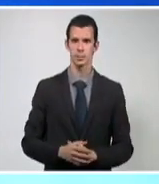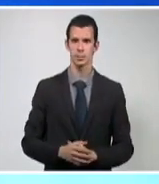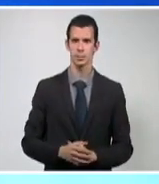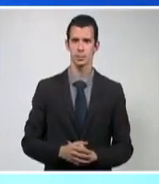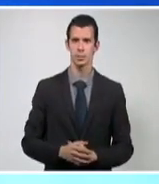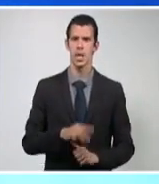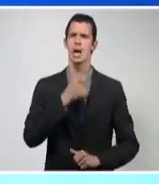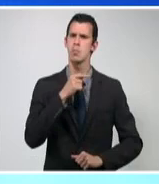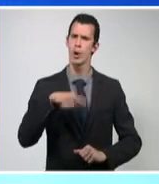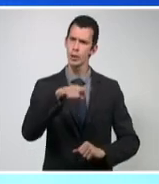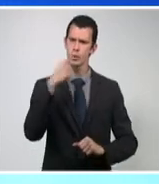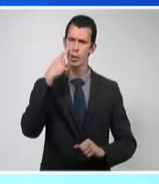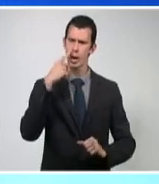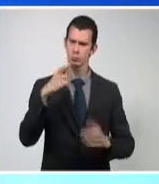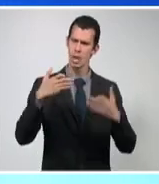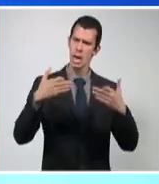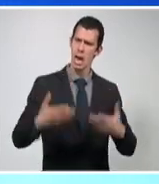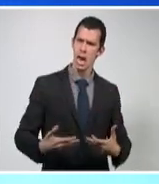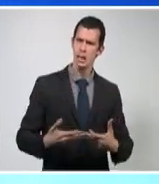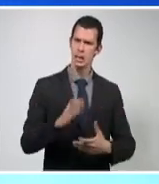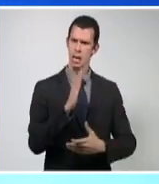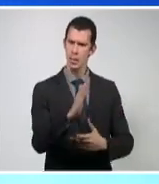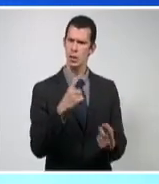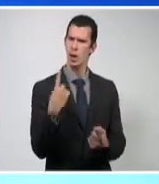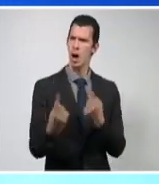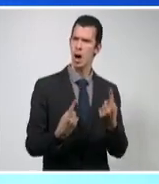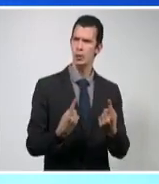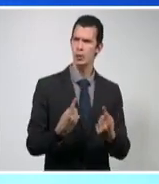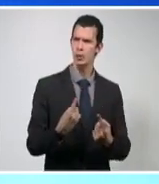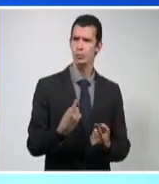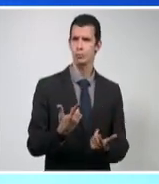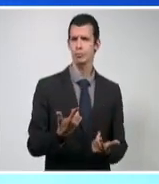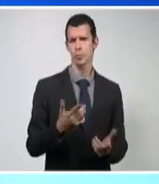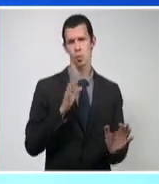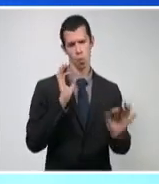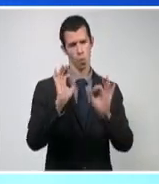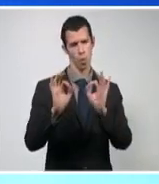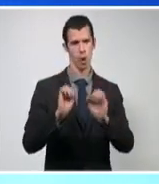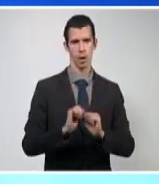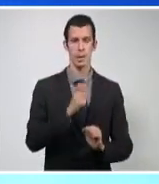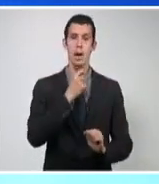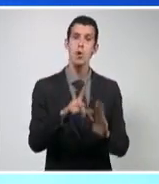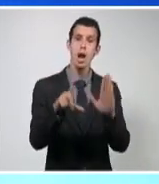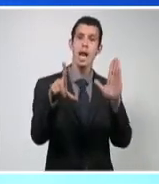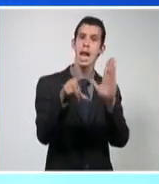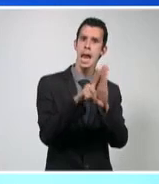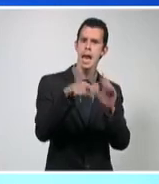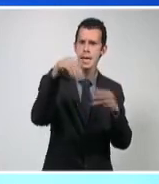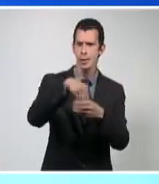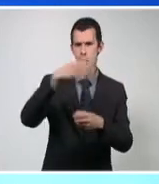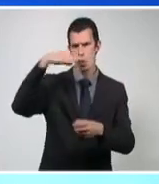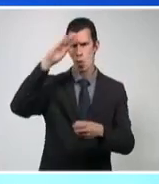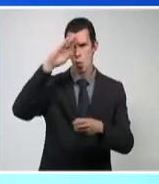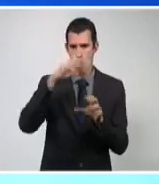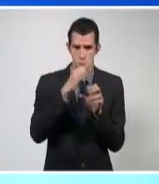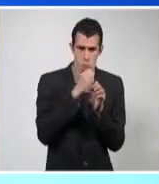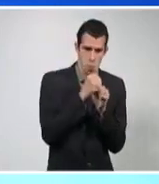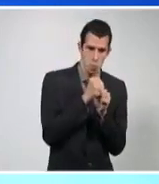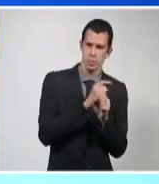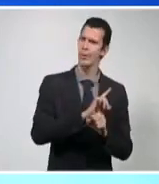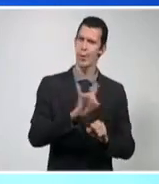respeto. ¿Estarán violando alguna norma jurídica vigente en Cuba? ¿Dónde están los límites de lo permisible?